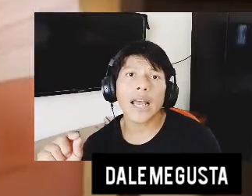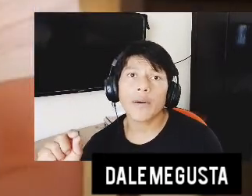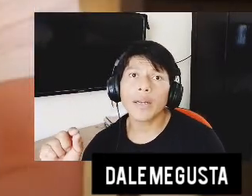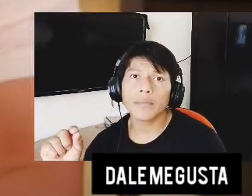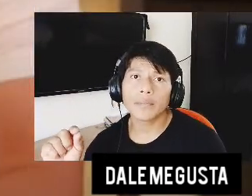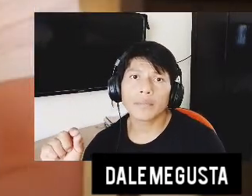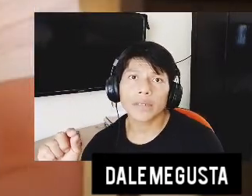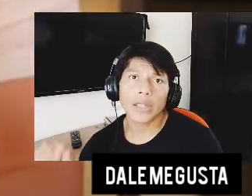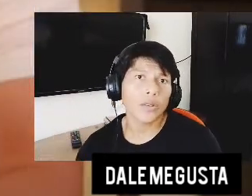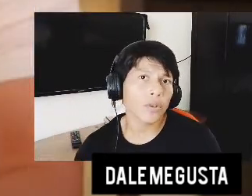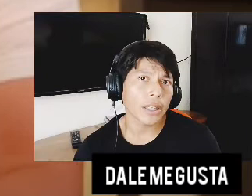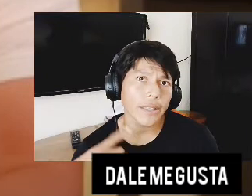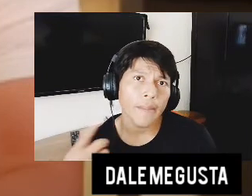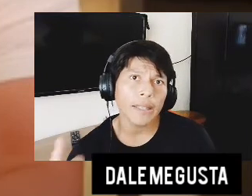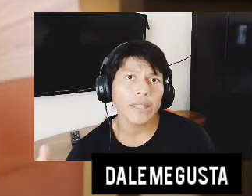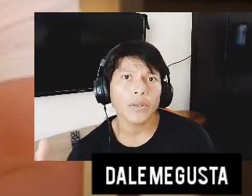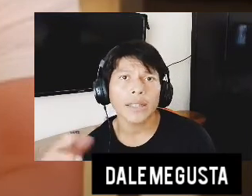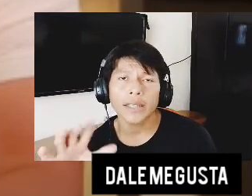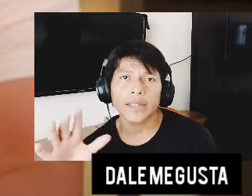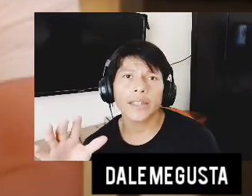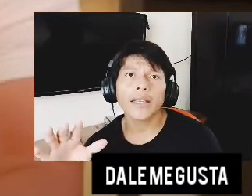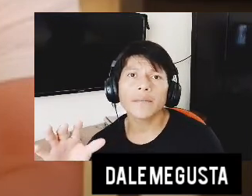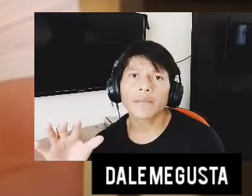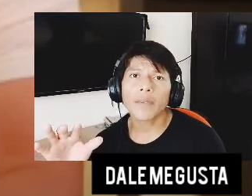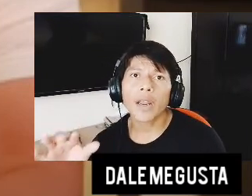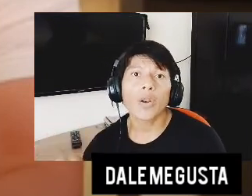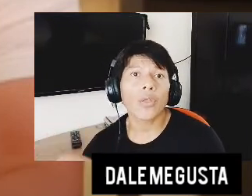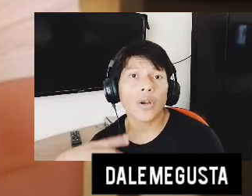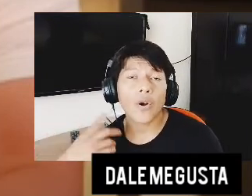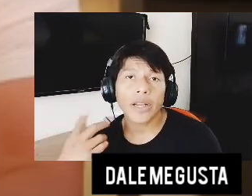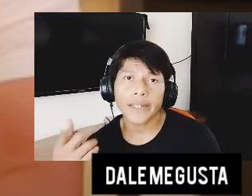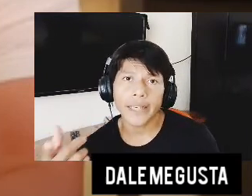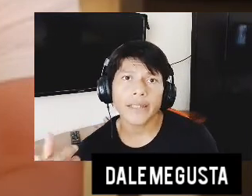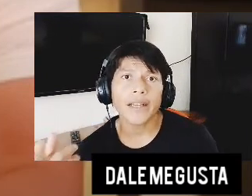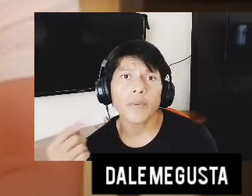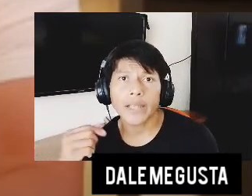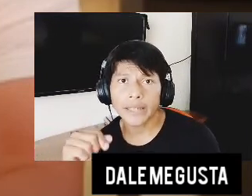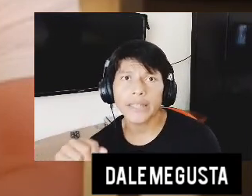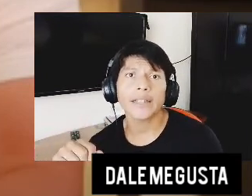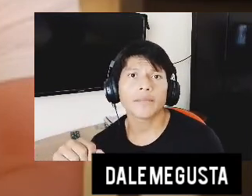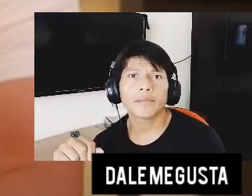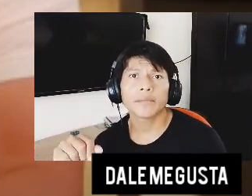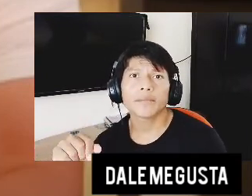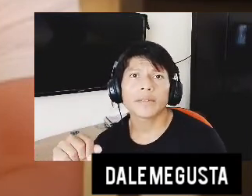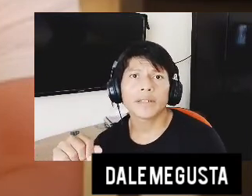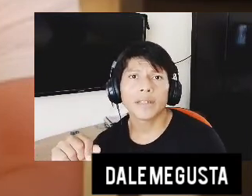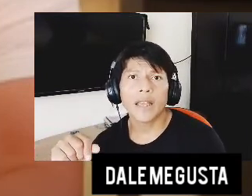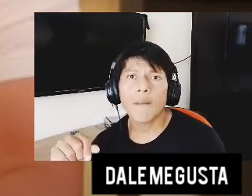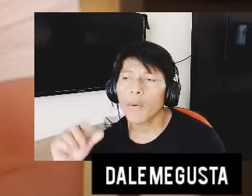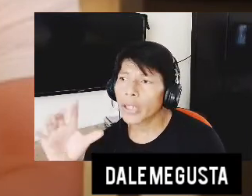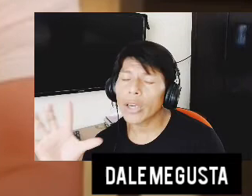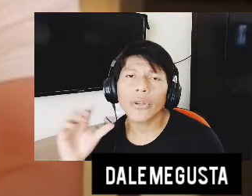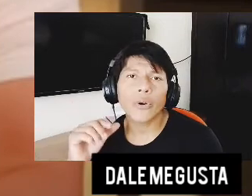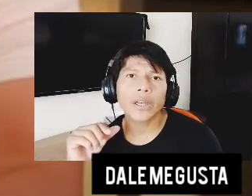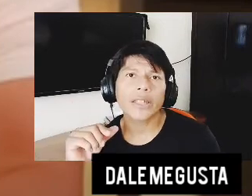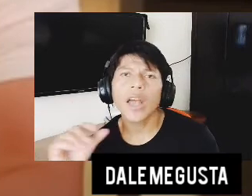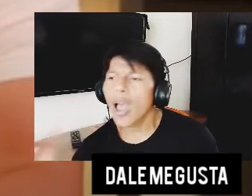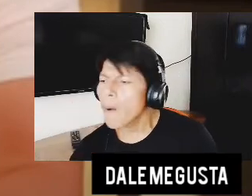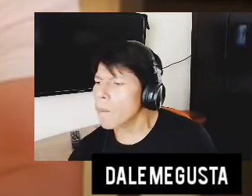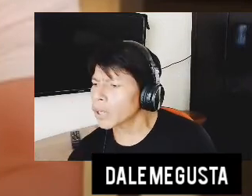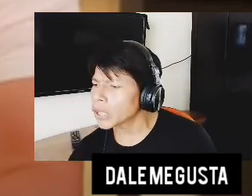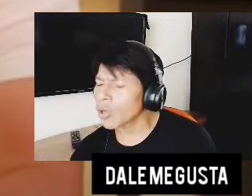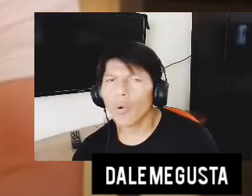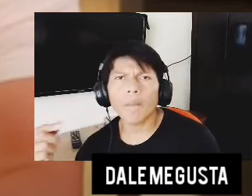situación del agua, con el tema de inseguridad, etc., lo dejó crecer Samuel García. ¿Por qué lo dejó